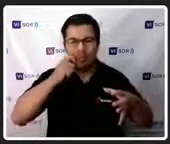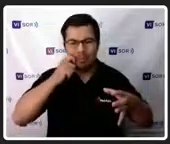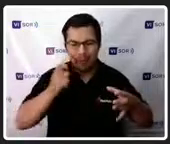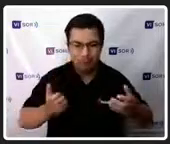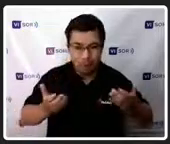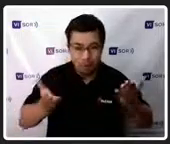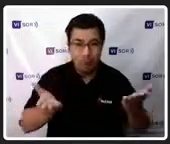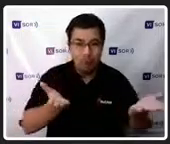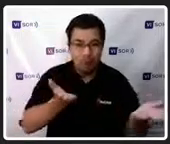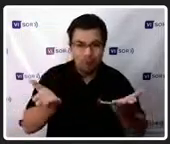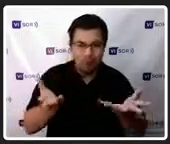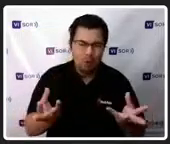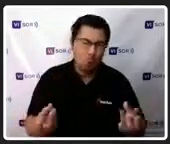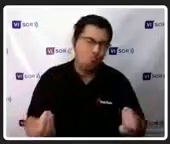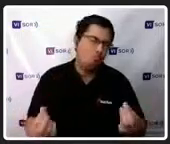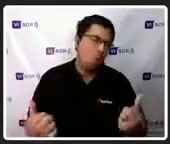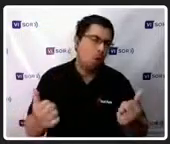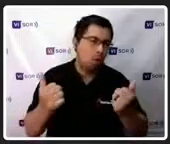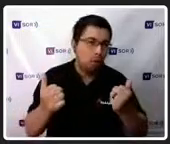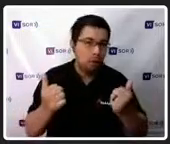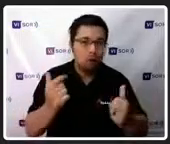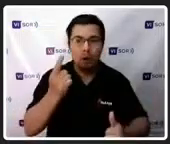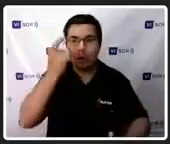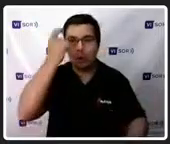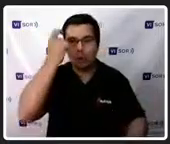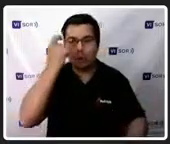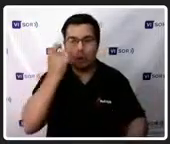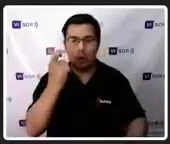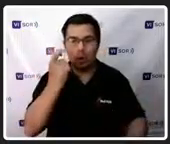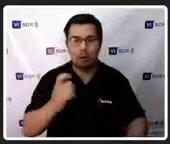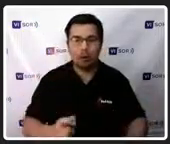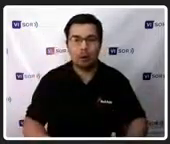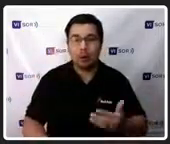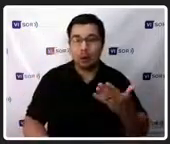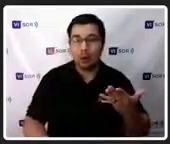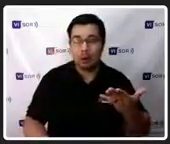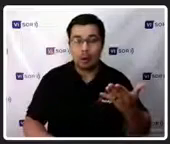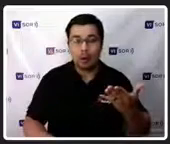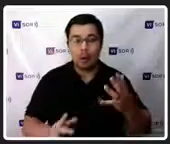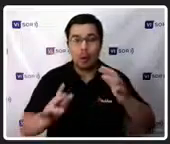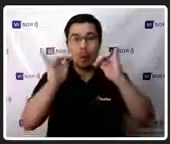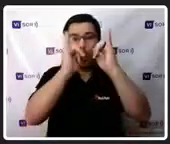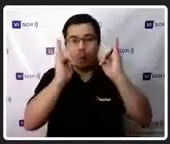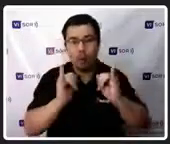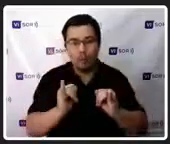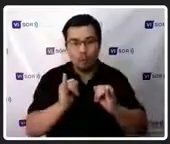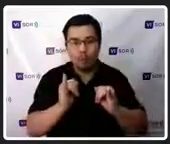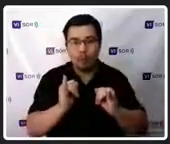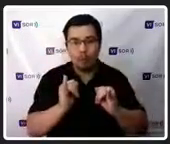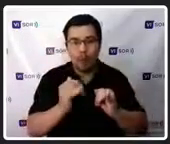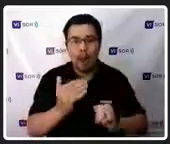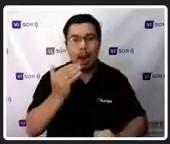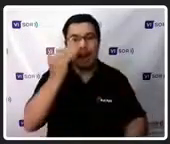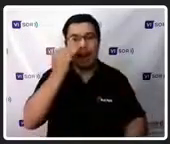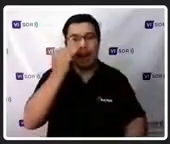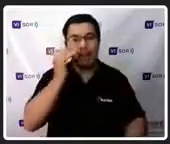bueno, creo que es una fórmula que es casi infalible. Obviamente, tienes que ir siempre actualizando todo. La gracia,